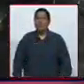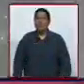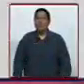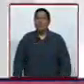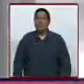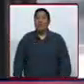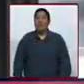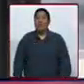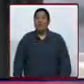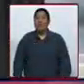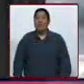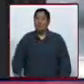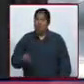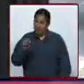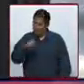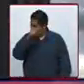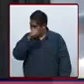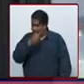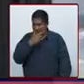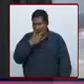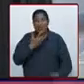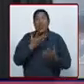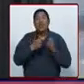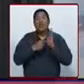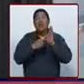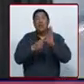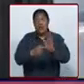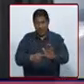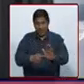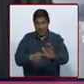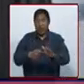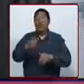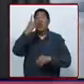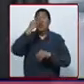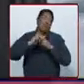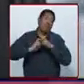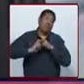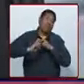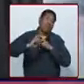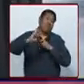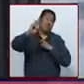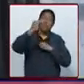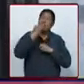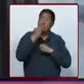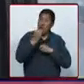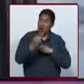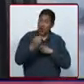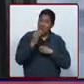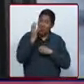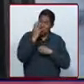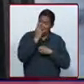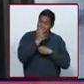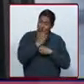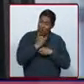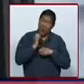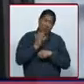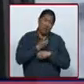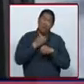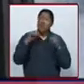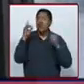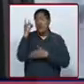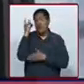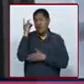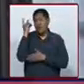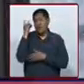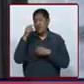vueltita! Sí, esto es lo que le quiero mostrar en uno de los transportes, en todo caso el más envidiable que tiene nuestro país,